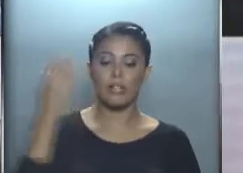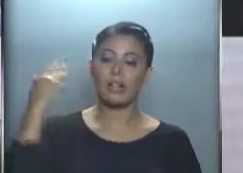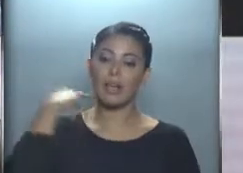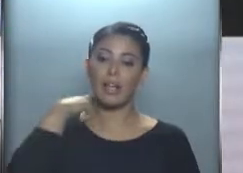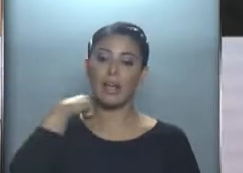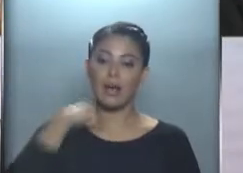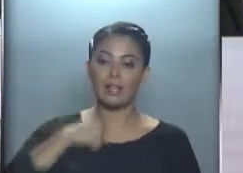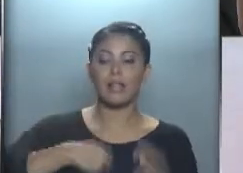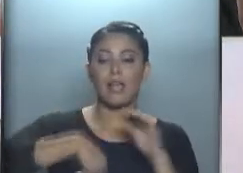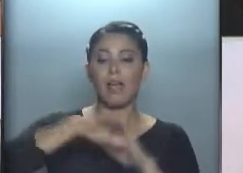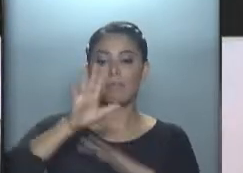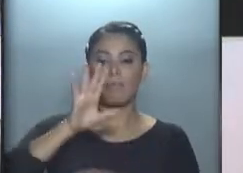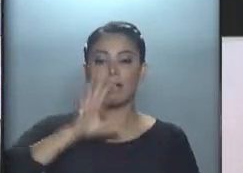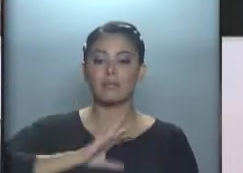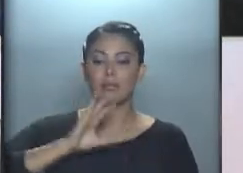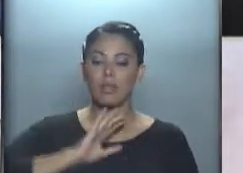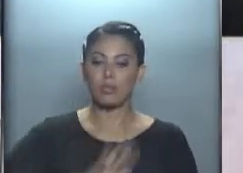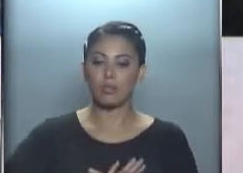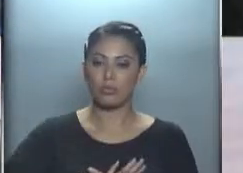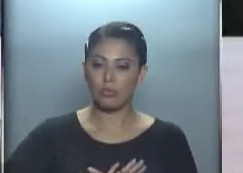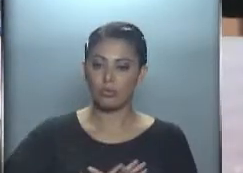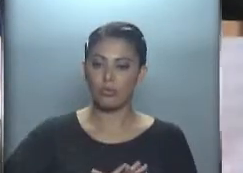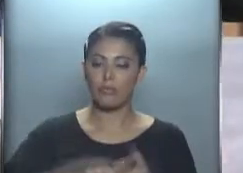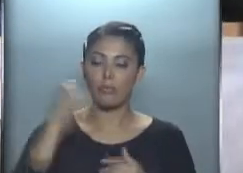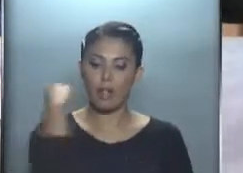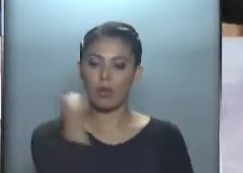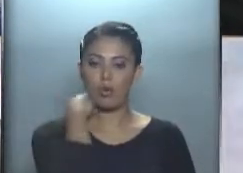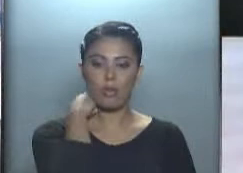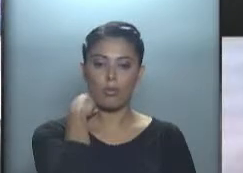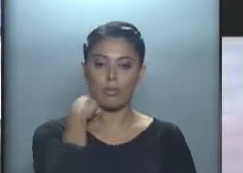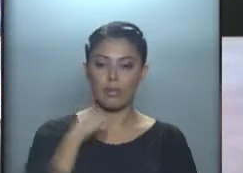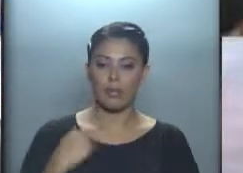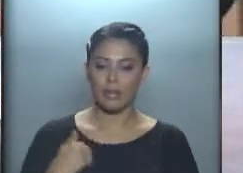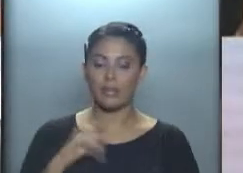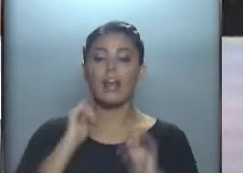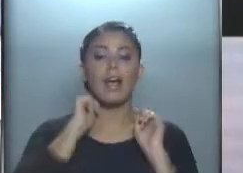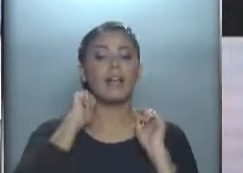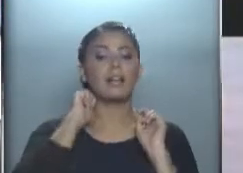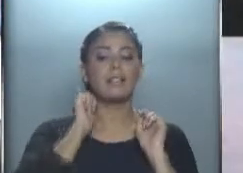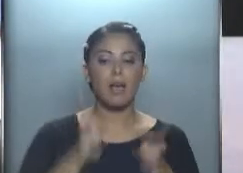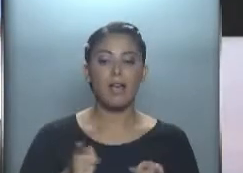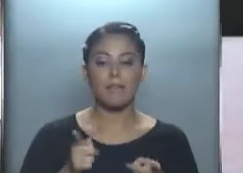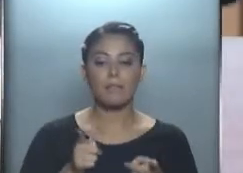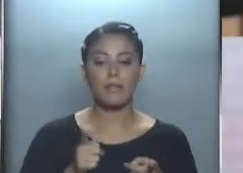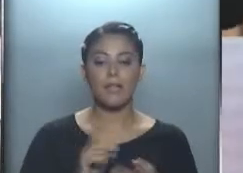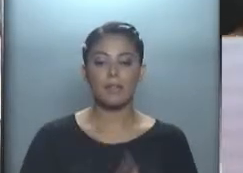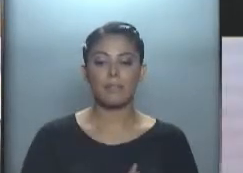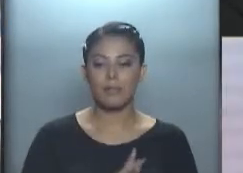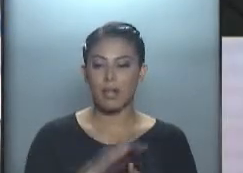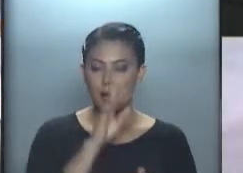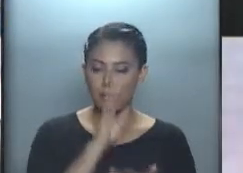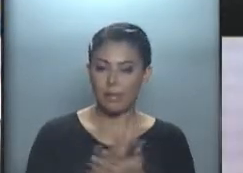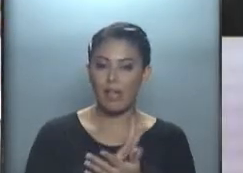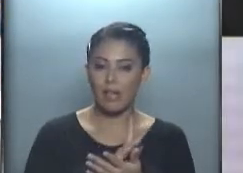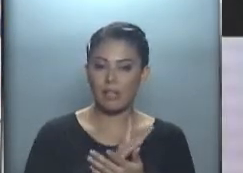mayor endebles en cuanto a la estructura económica argentina también se refirió en el medio de